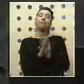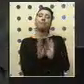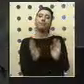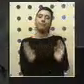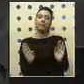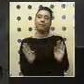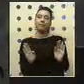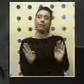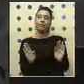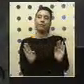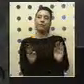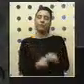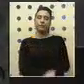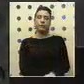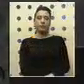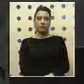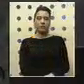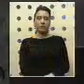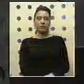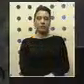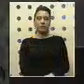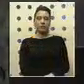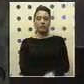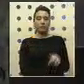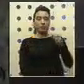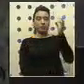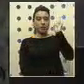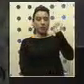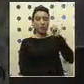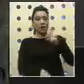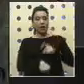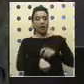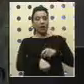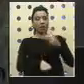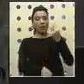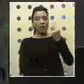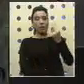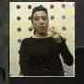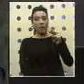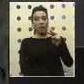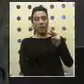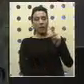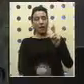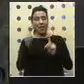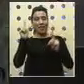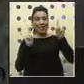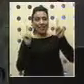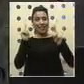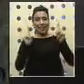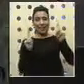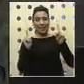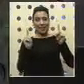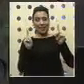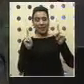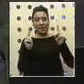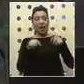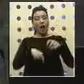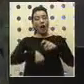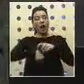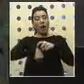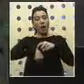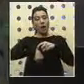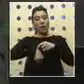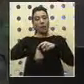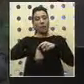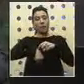puso término en esta sesión al tiempo que le correspondía ahora a incidentes y siendo